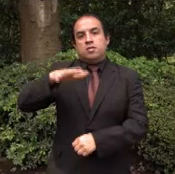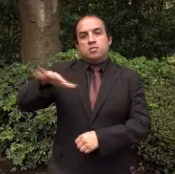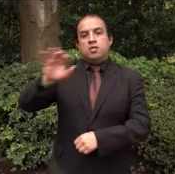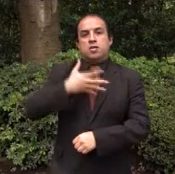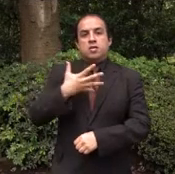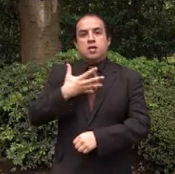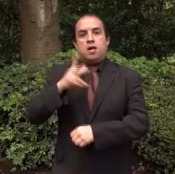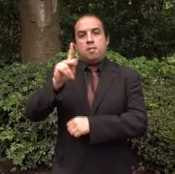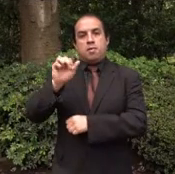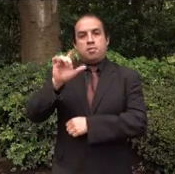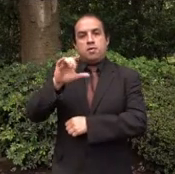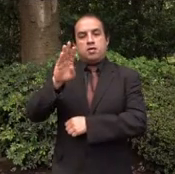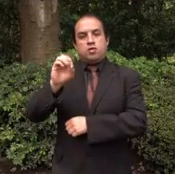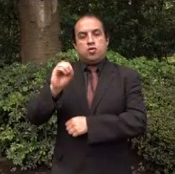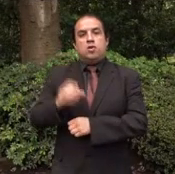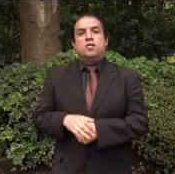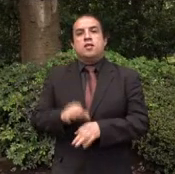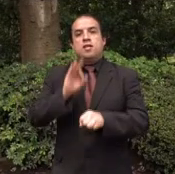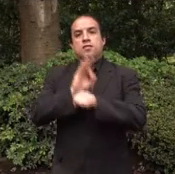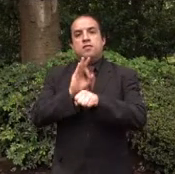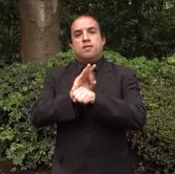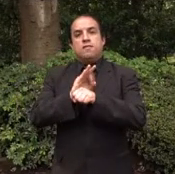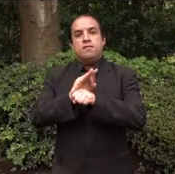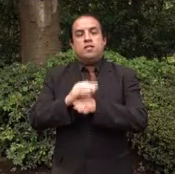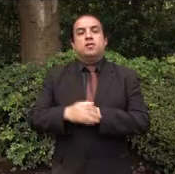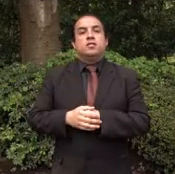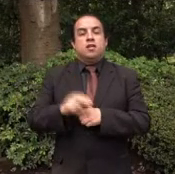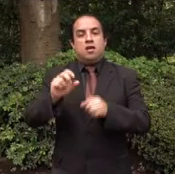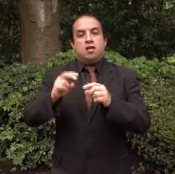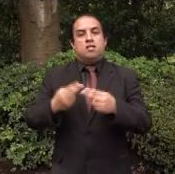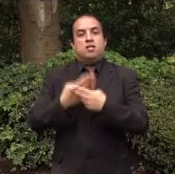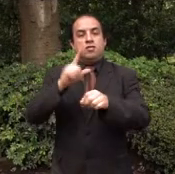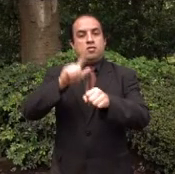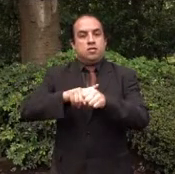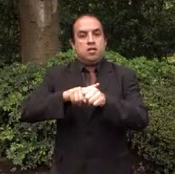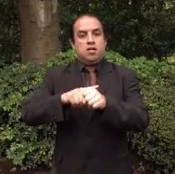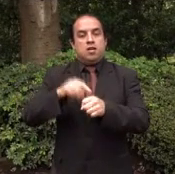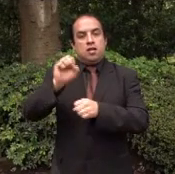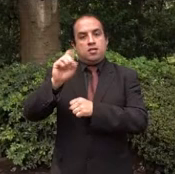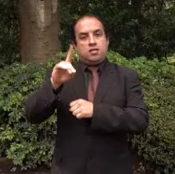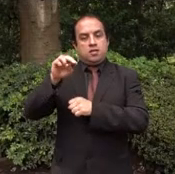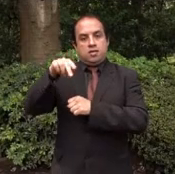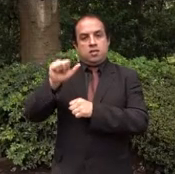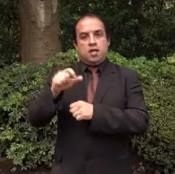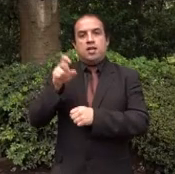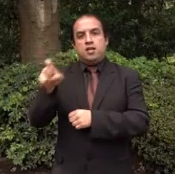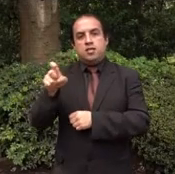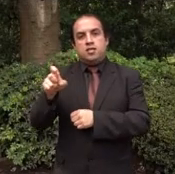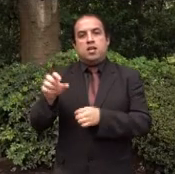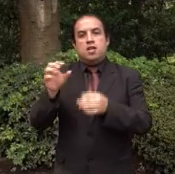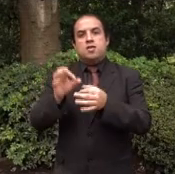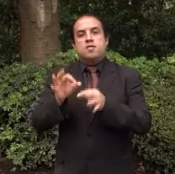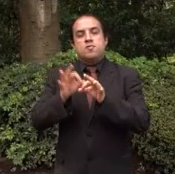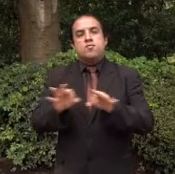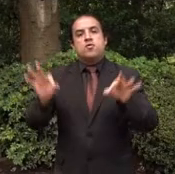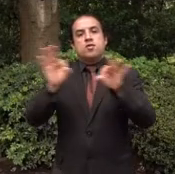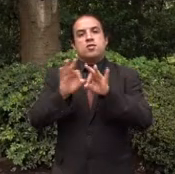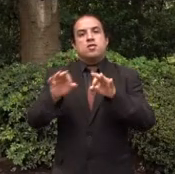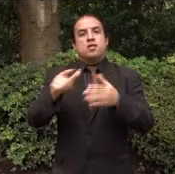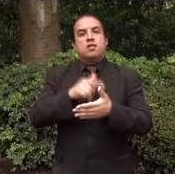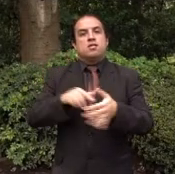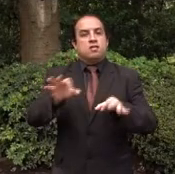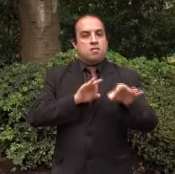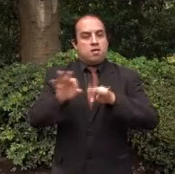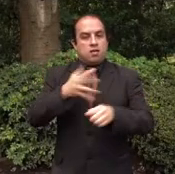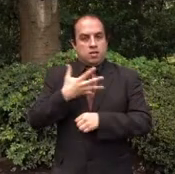el Pabellón de la Defensa Nacional. La Sedena ha sido parte fundamental de este proyecto desde su inicio. Agradezco a través de su persona